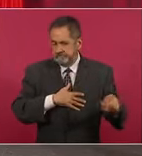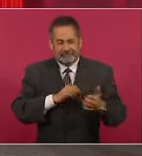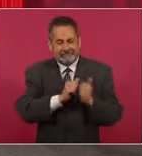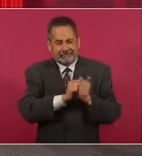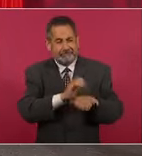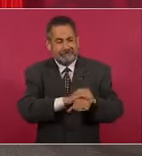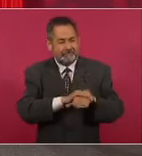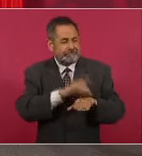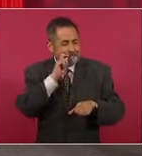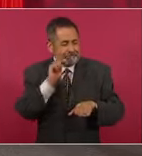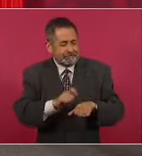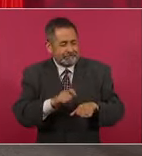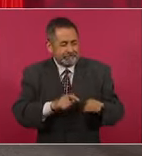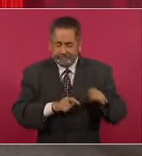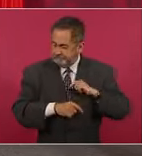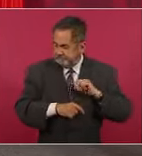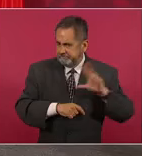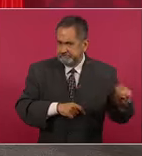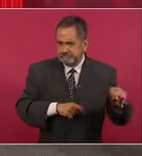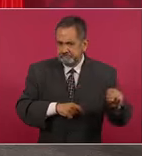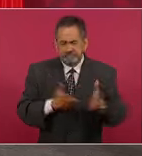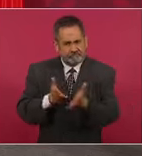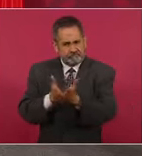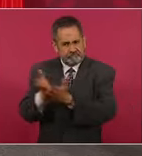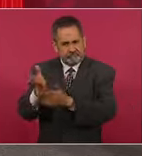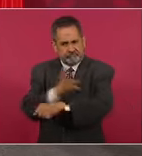cercano, de toda la vida, no,